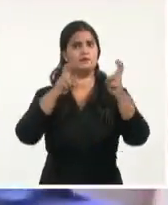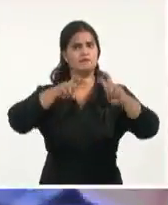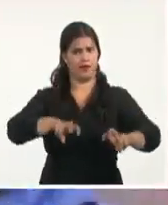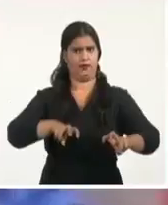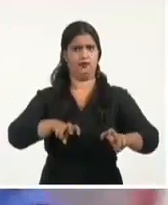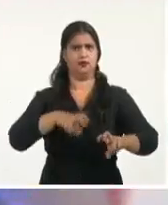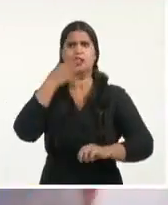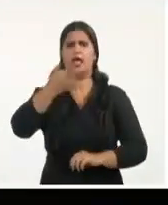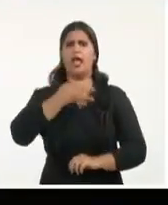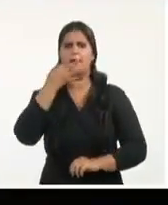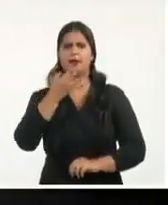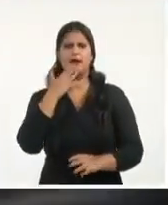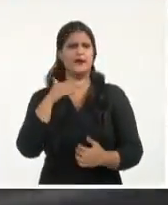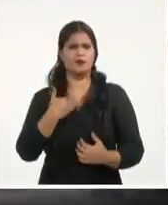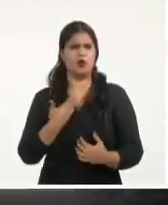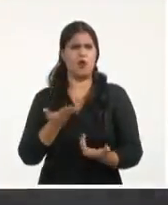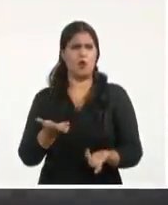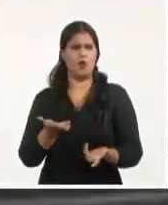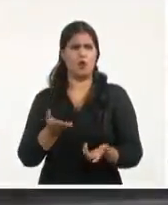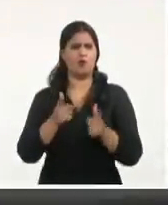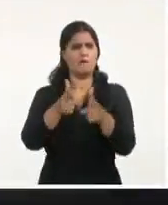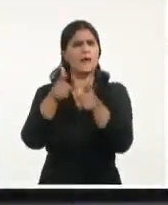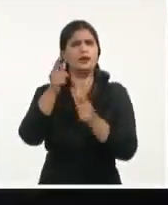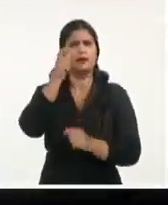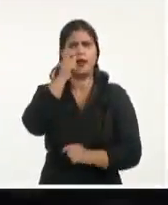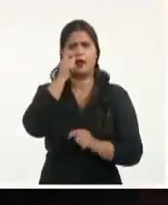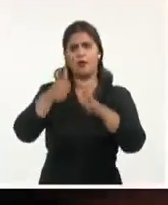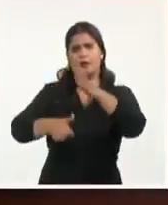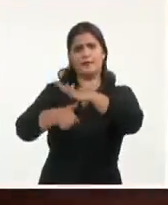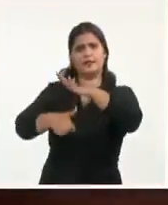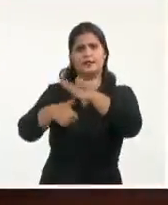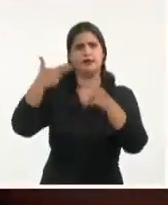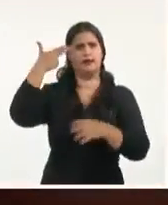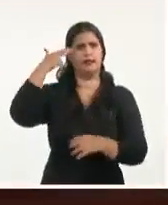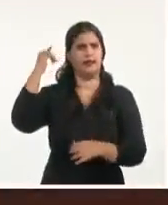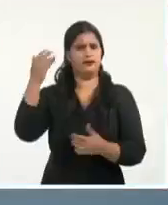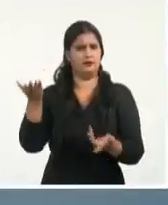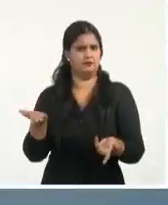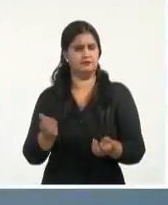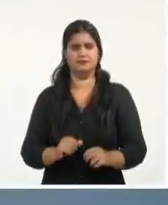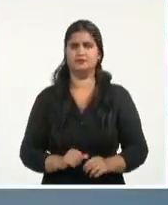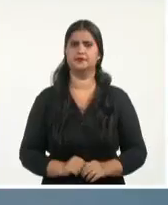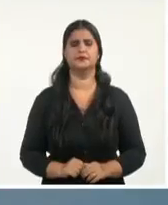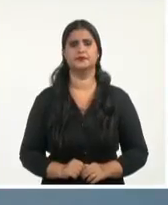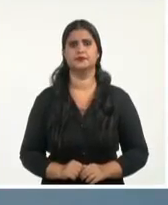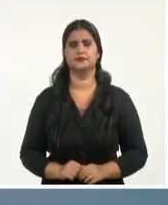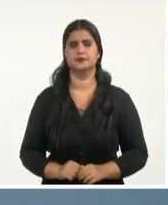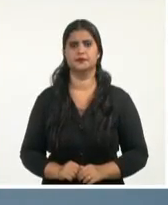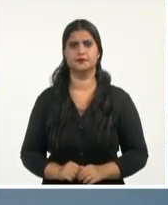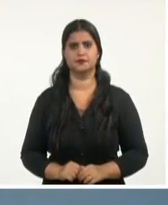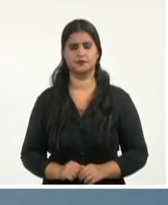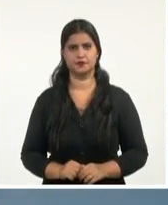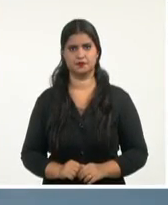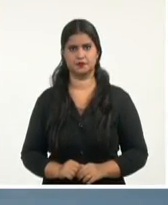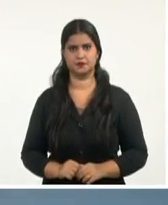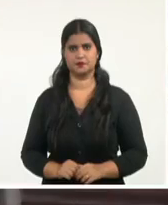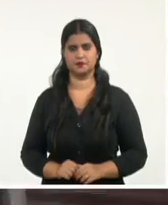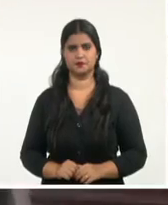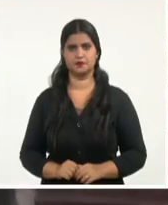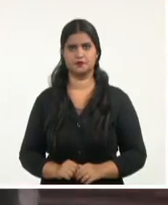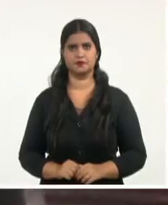Sin embargo, no llegaron. Claudie indicó que la Inspección General de la Policía no respondió a la petición de la Fiscalía para que emitiera